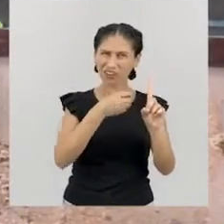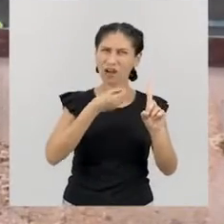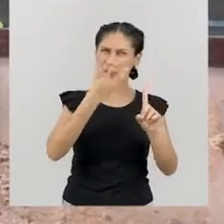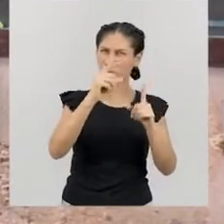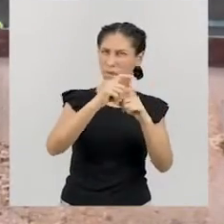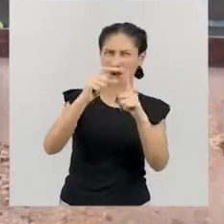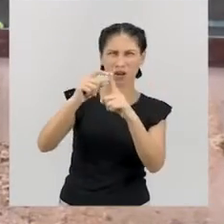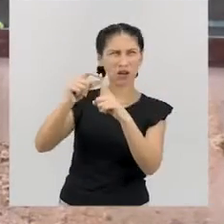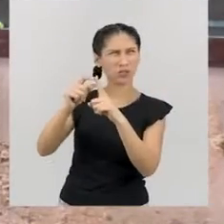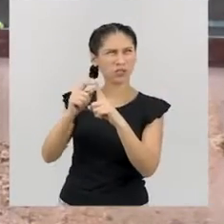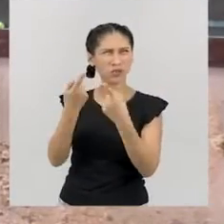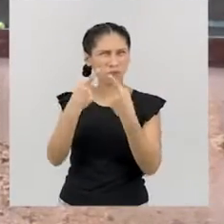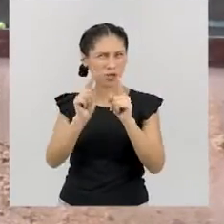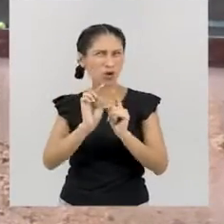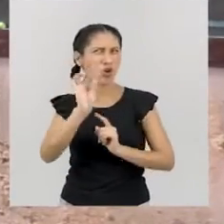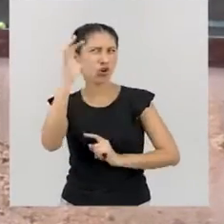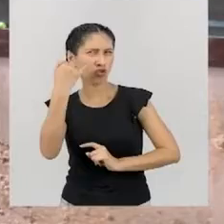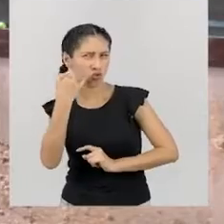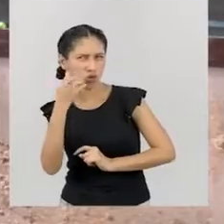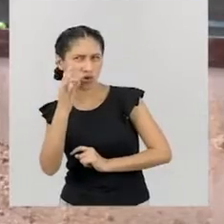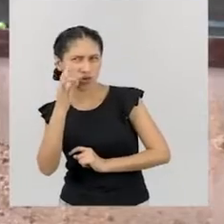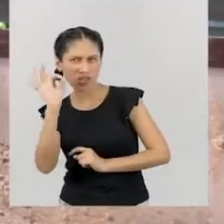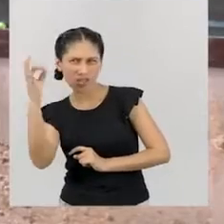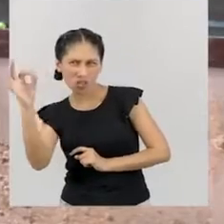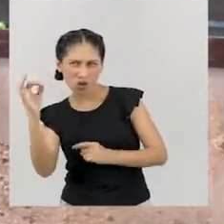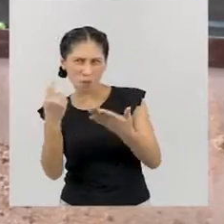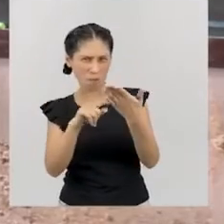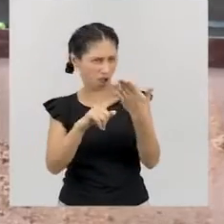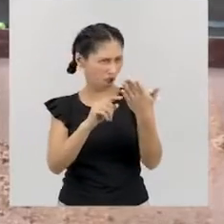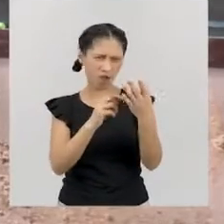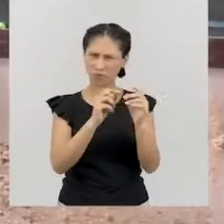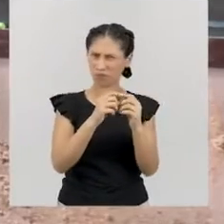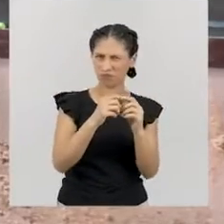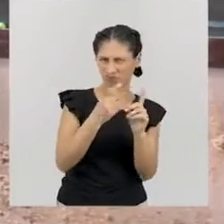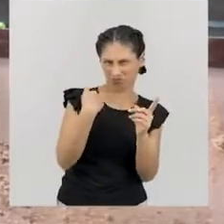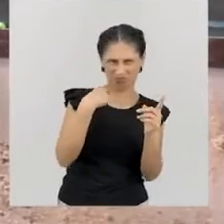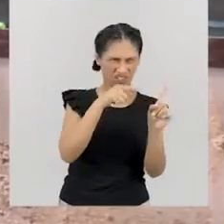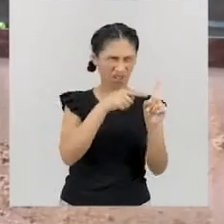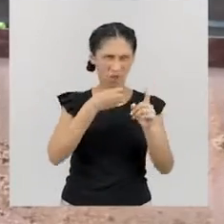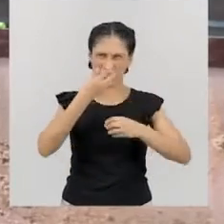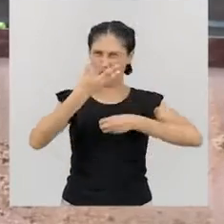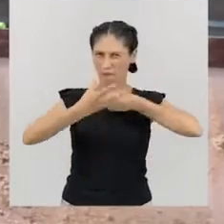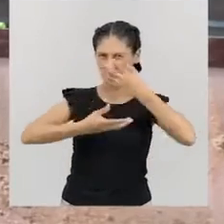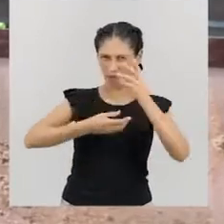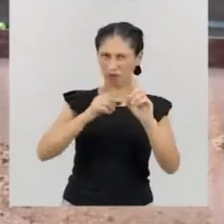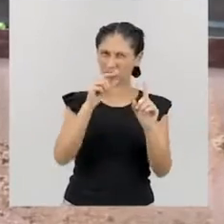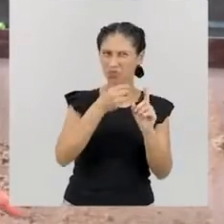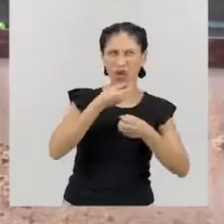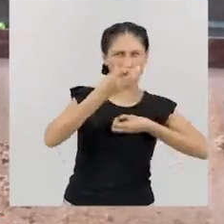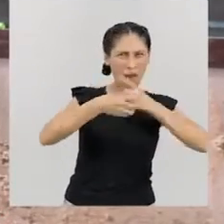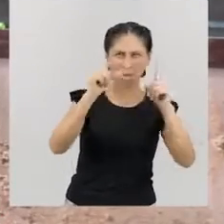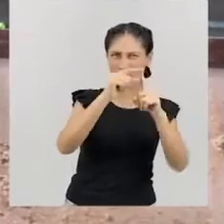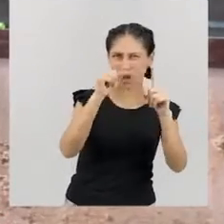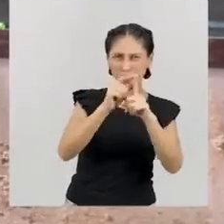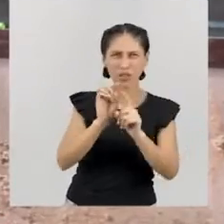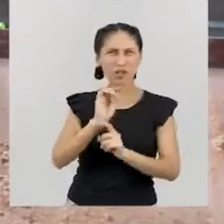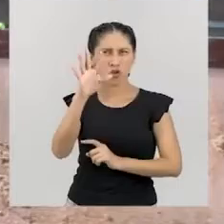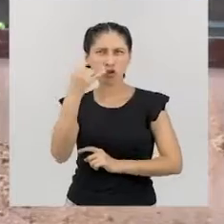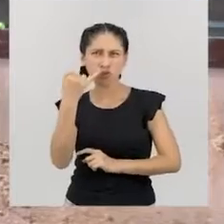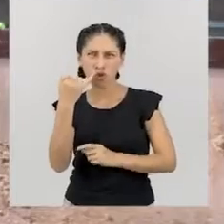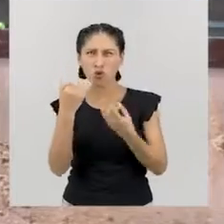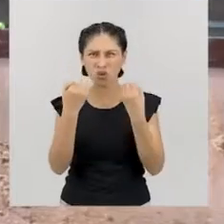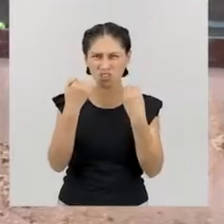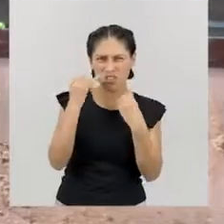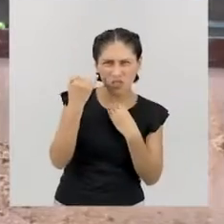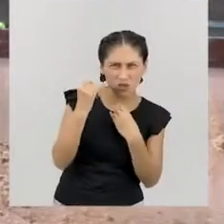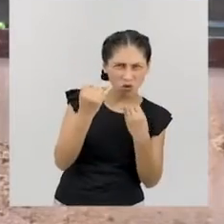no entendía bien lo que nos quería decir. Además pensé que tenía, no sé, problemas en la cabeza, pero en realidad era porque las palabras